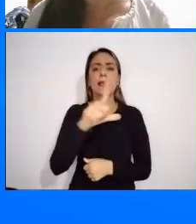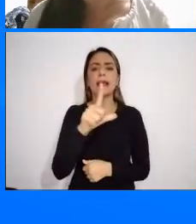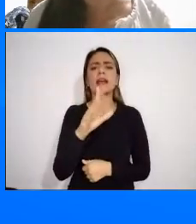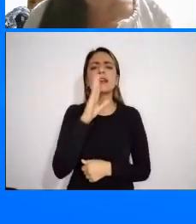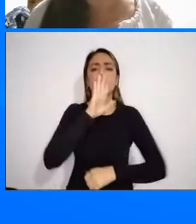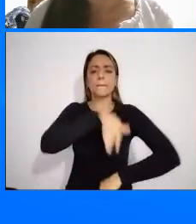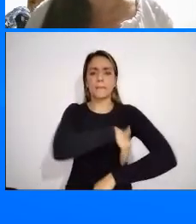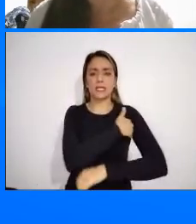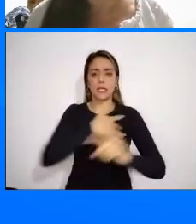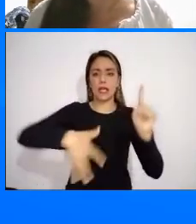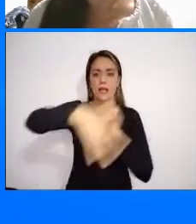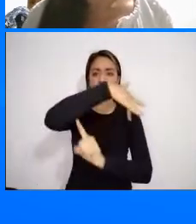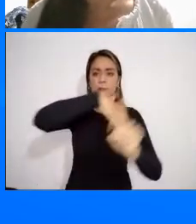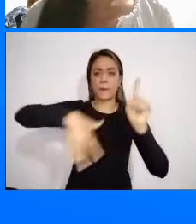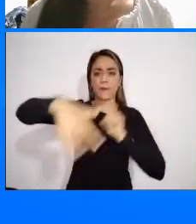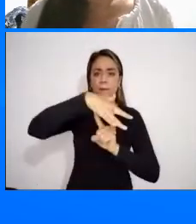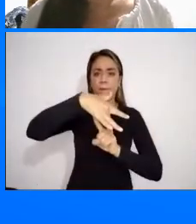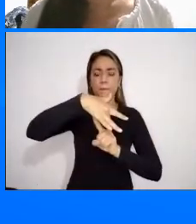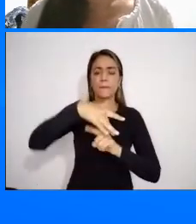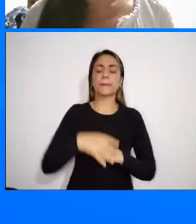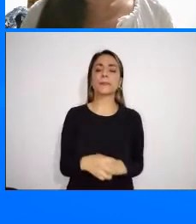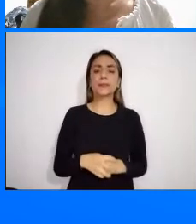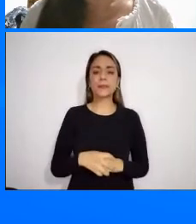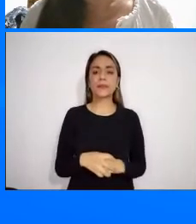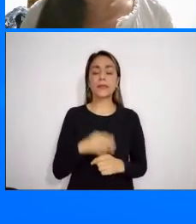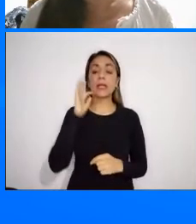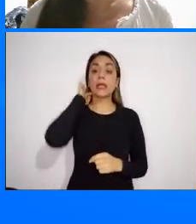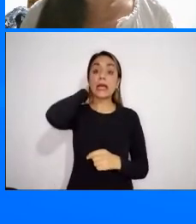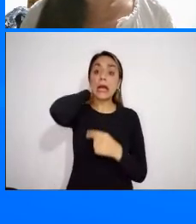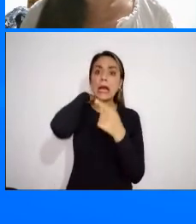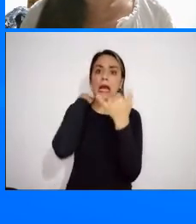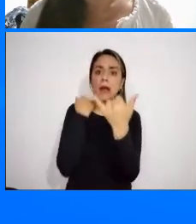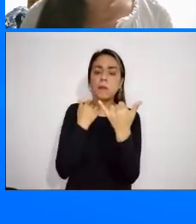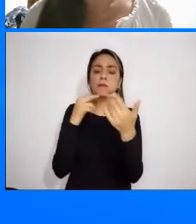Ministerio de Ambiente y el MINSIP. Y es allí